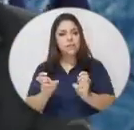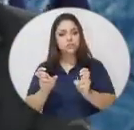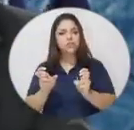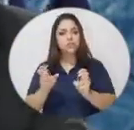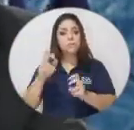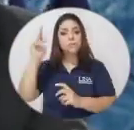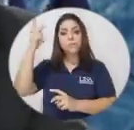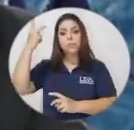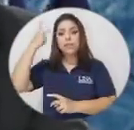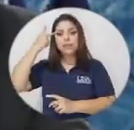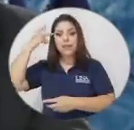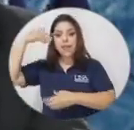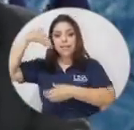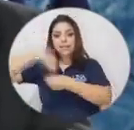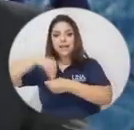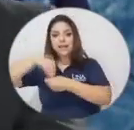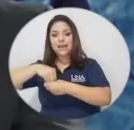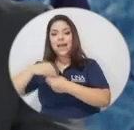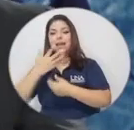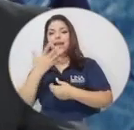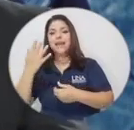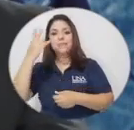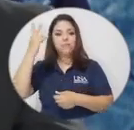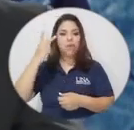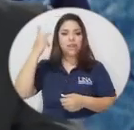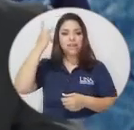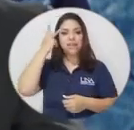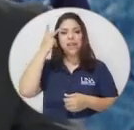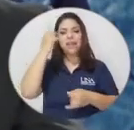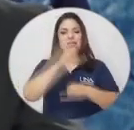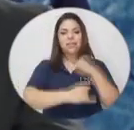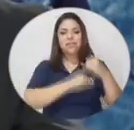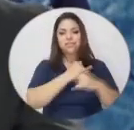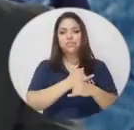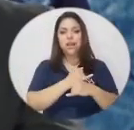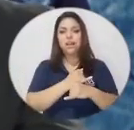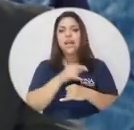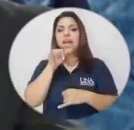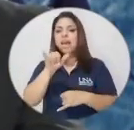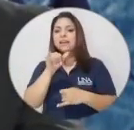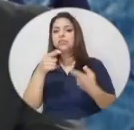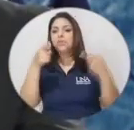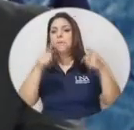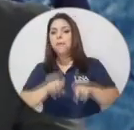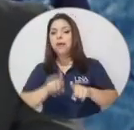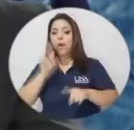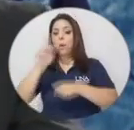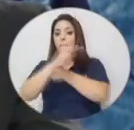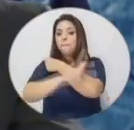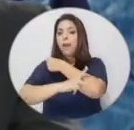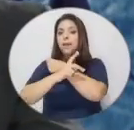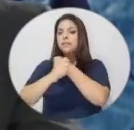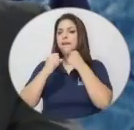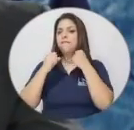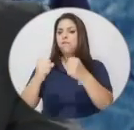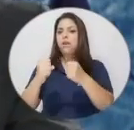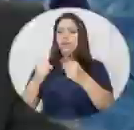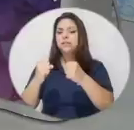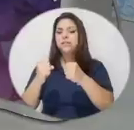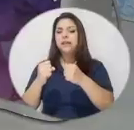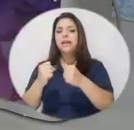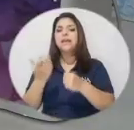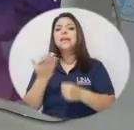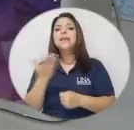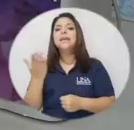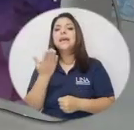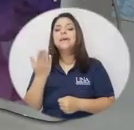política internacional. Es decir, y eso es lo que pasa cuando usted tiene un actor tan fuerte que más bien define la agenda internacional y que no